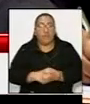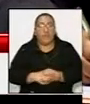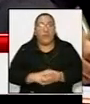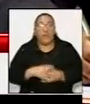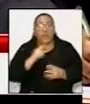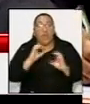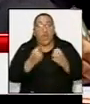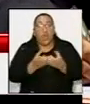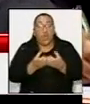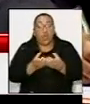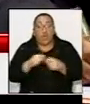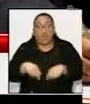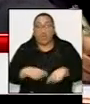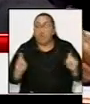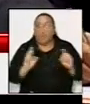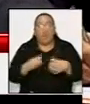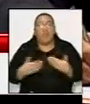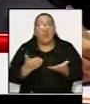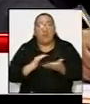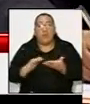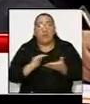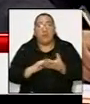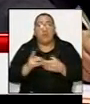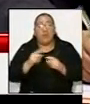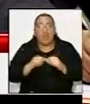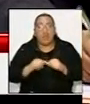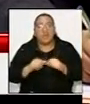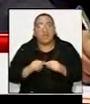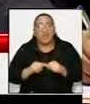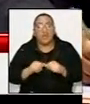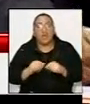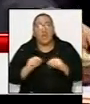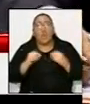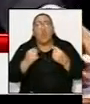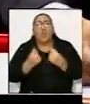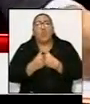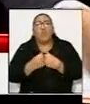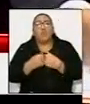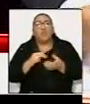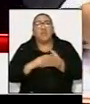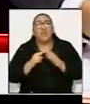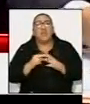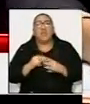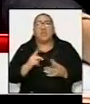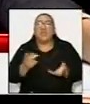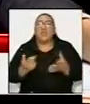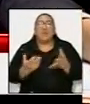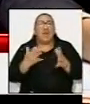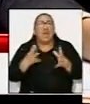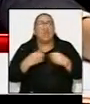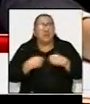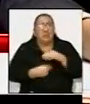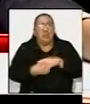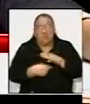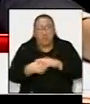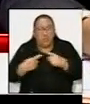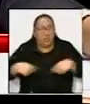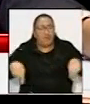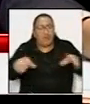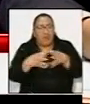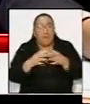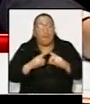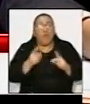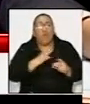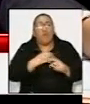congreso no autorizado ha deseado la adoración criminal y aún más el gobierno con el poder judicial de